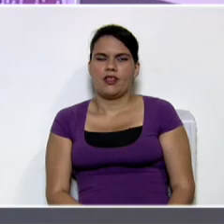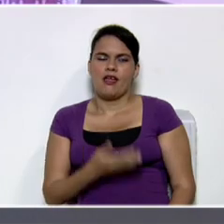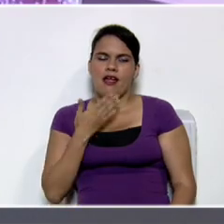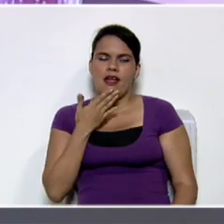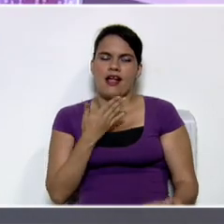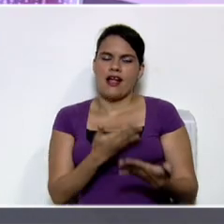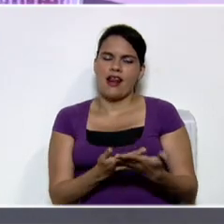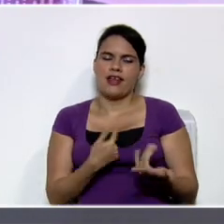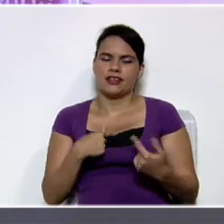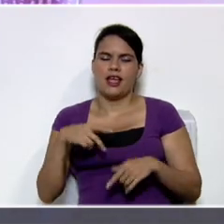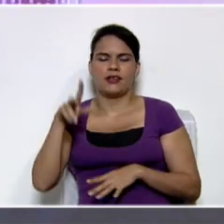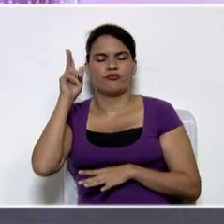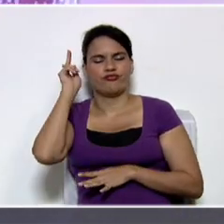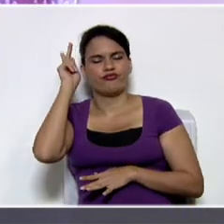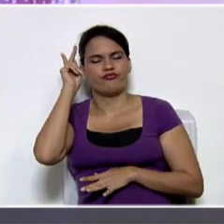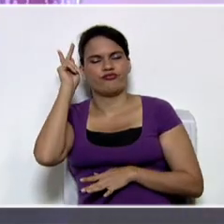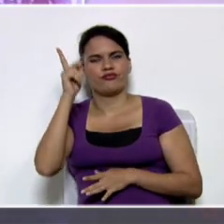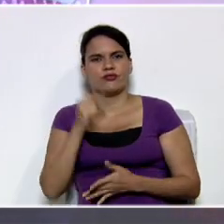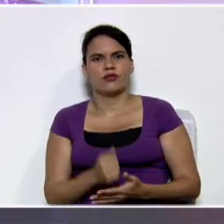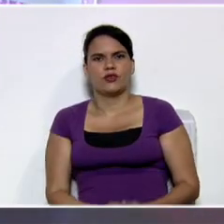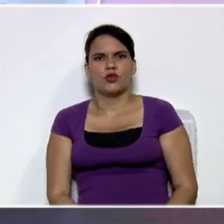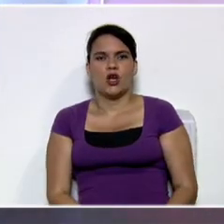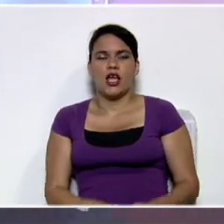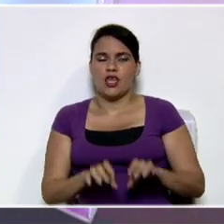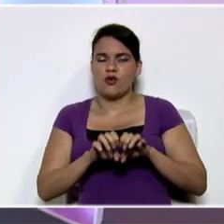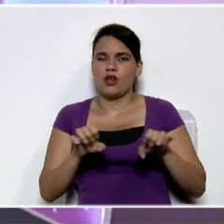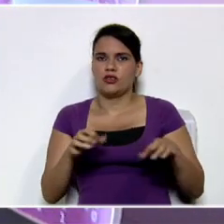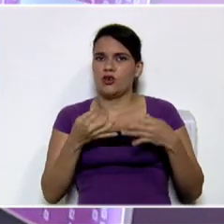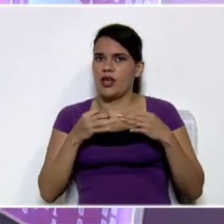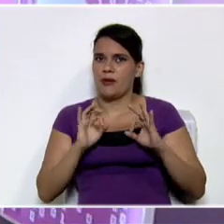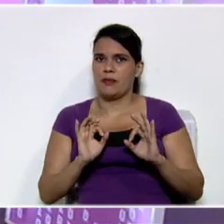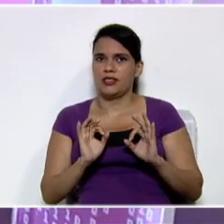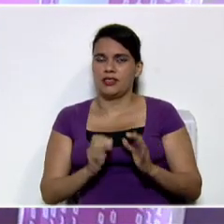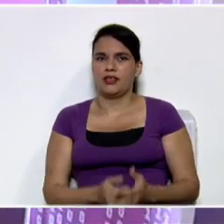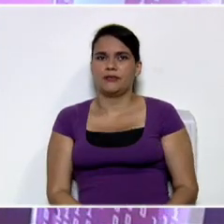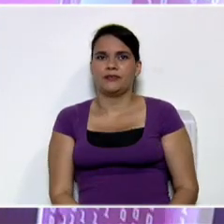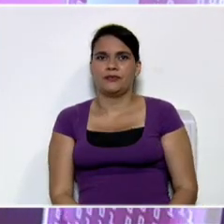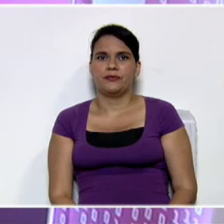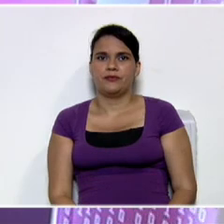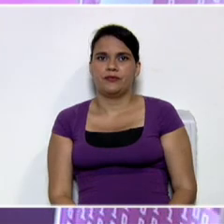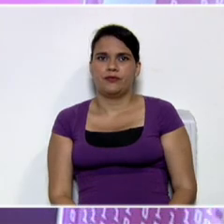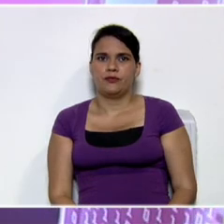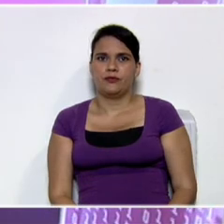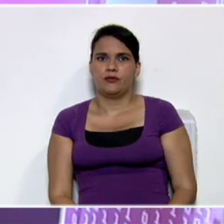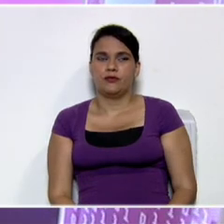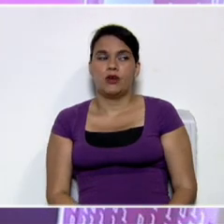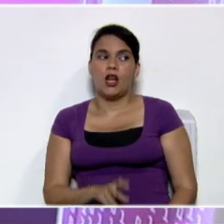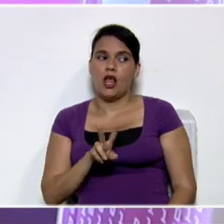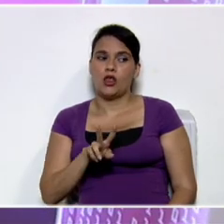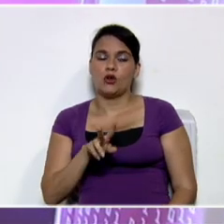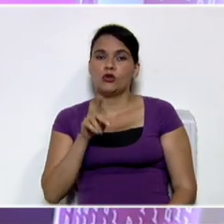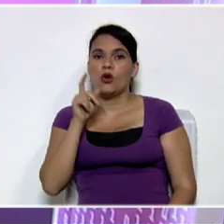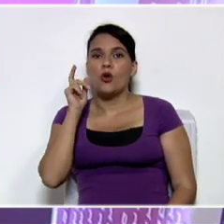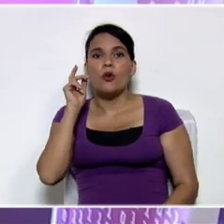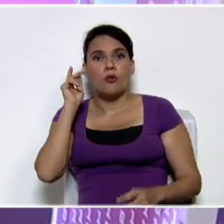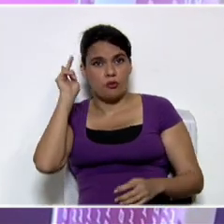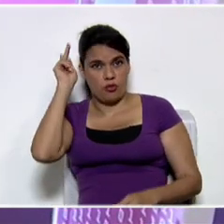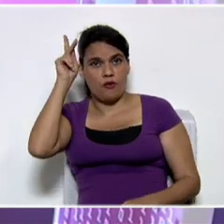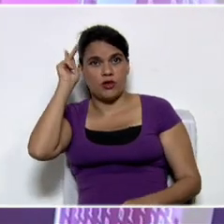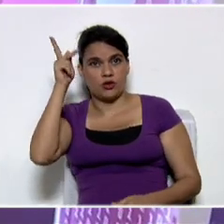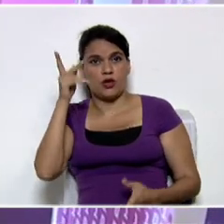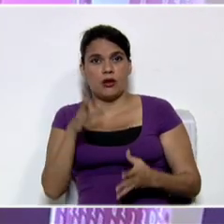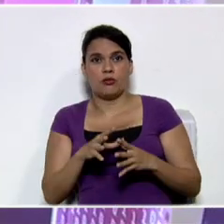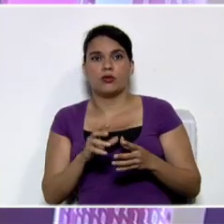Muchísimas gracias a la profesora Lilian Salazar en la modalidad de educación especial y a la profesora María Gabriela y Noelia por compartirnos todos los